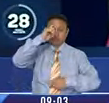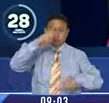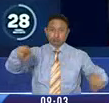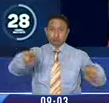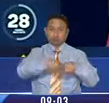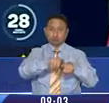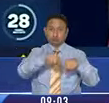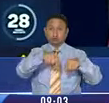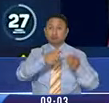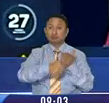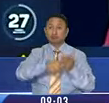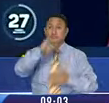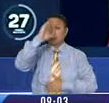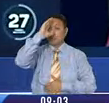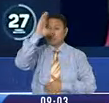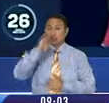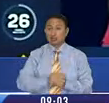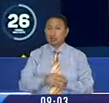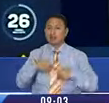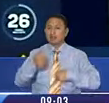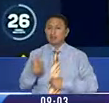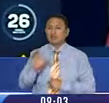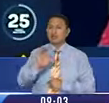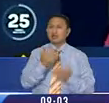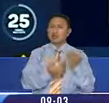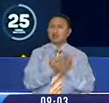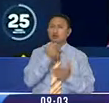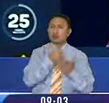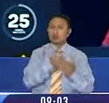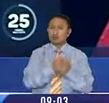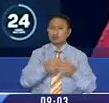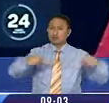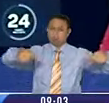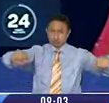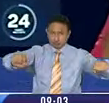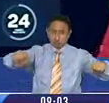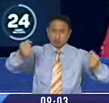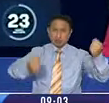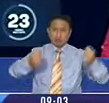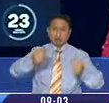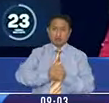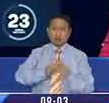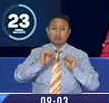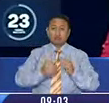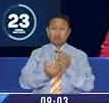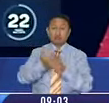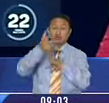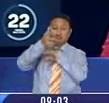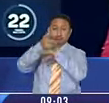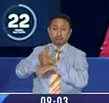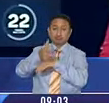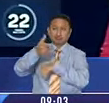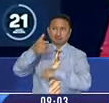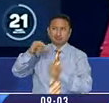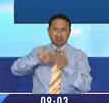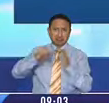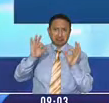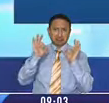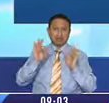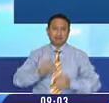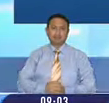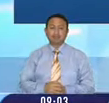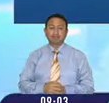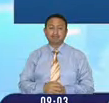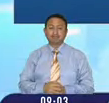el Ministerio del Interior para invertir en motocicletas y vehículos, así como cámaras de seguridad de alta tecnología.